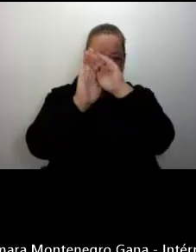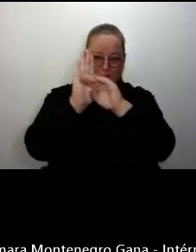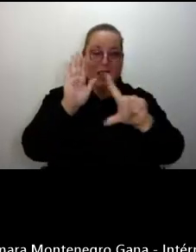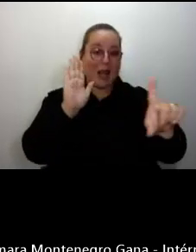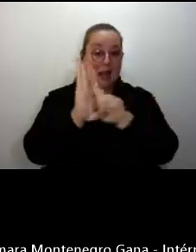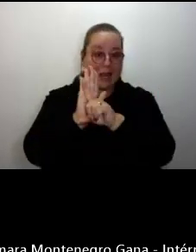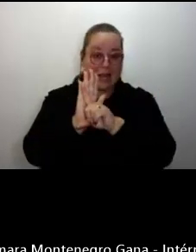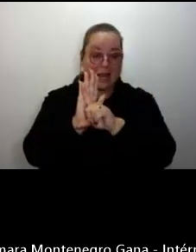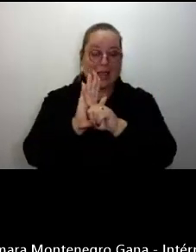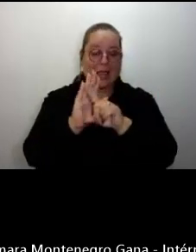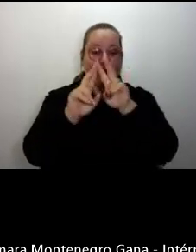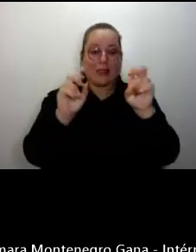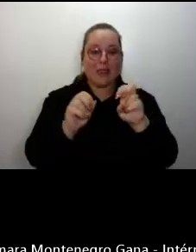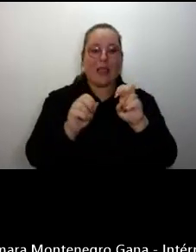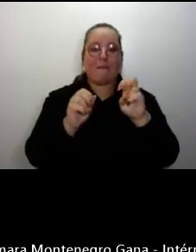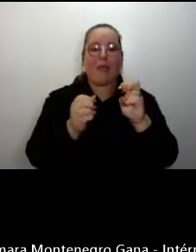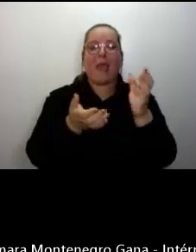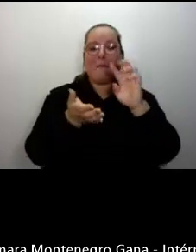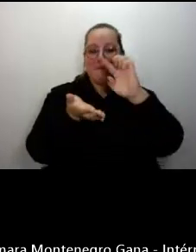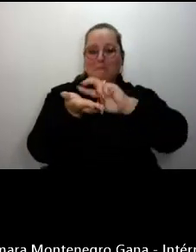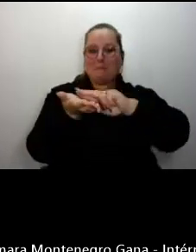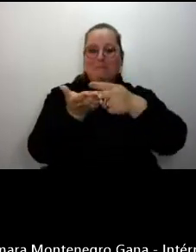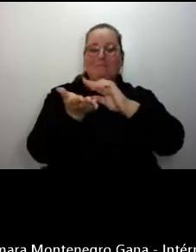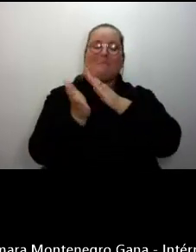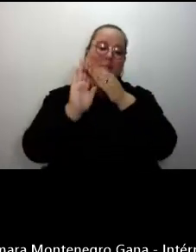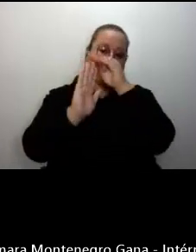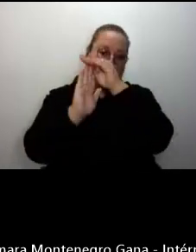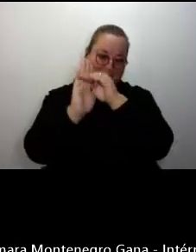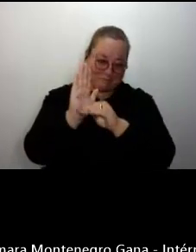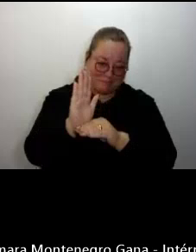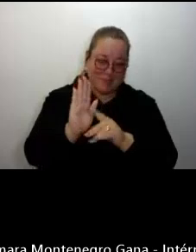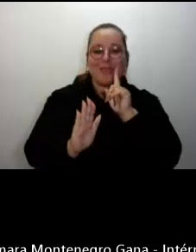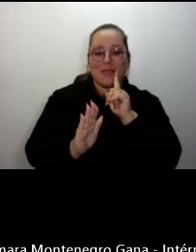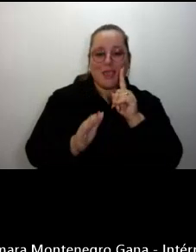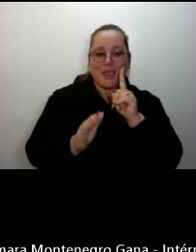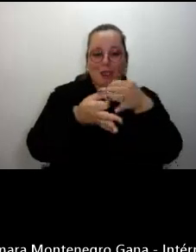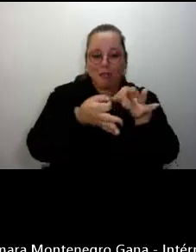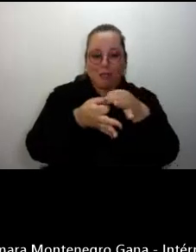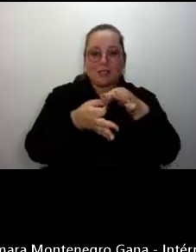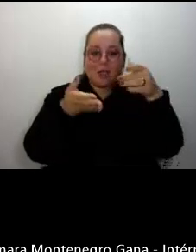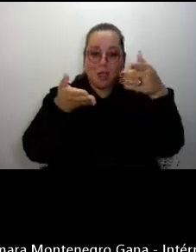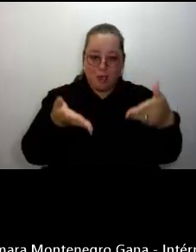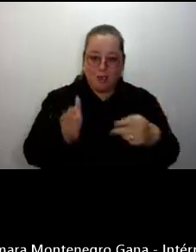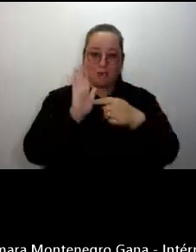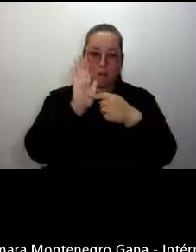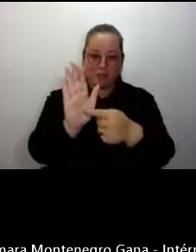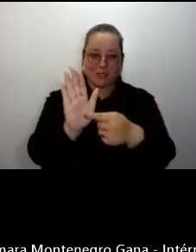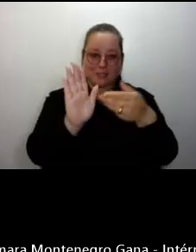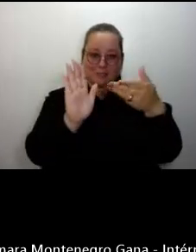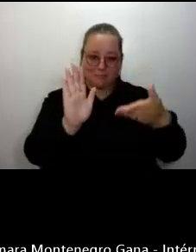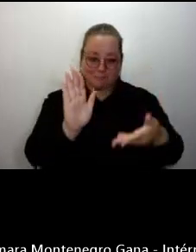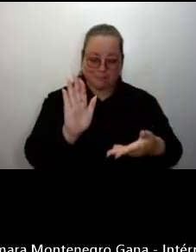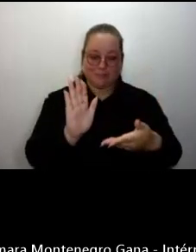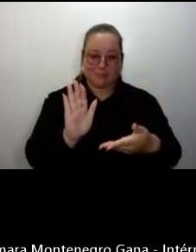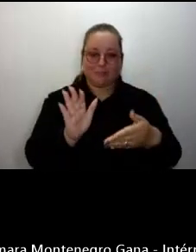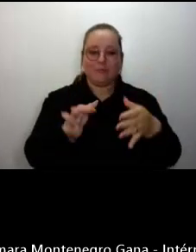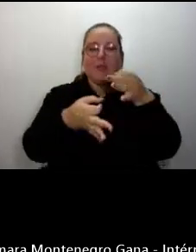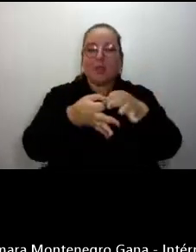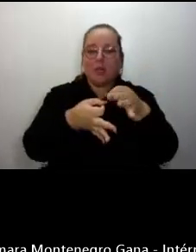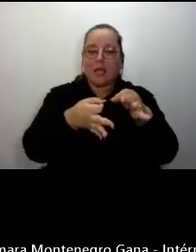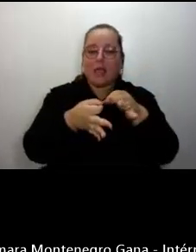al Plan de Acompañamiento Emocional y Conductual. Y estas son las orientaciones que vamos a presentar el día de hoy. Las orientaciones pueden